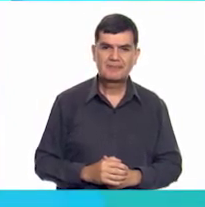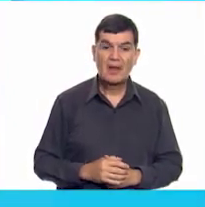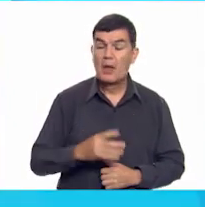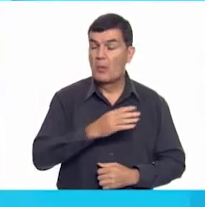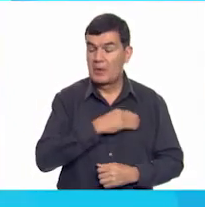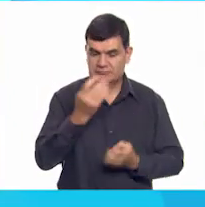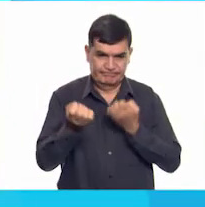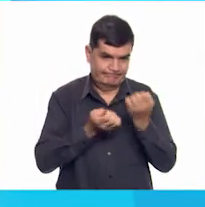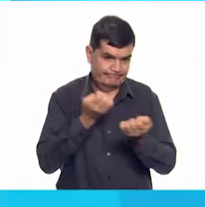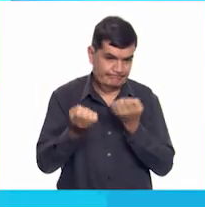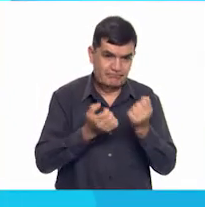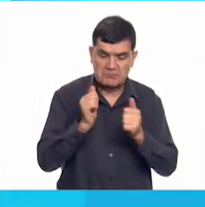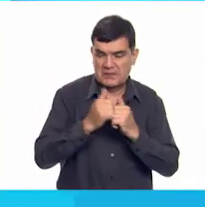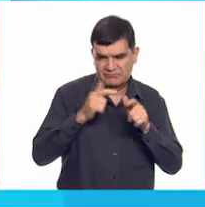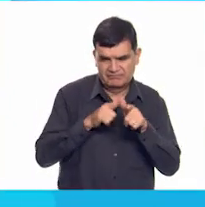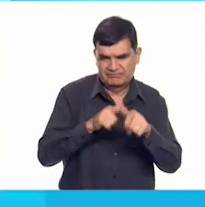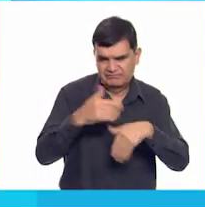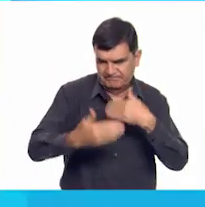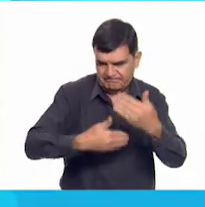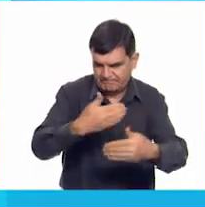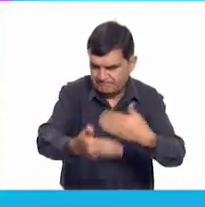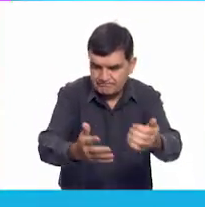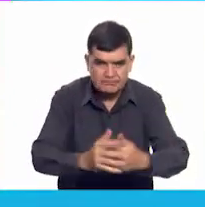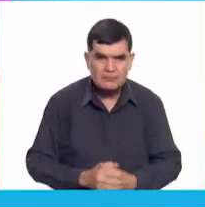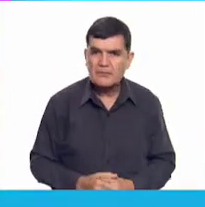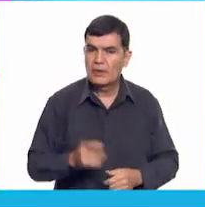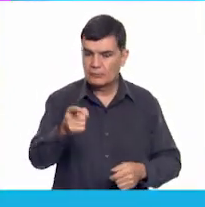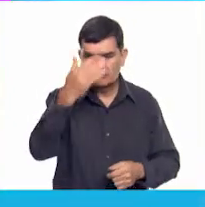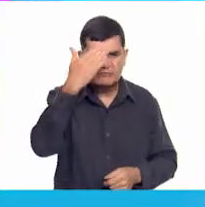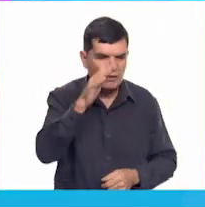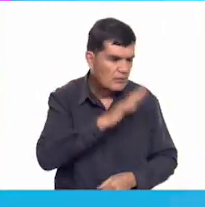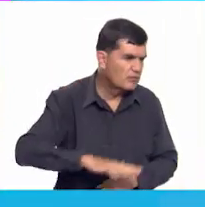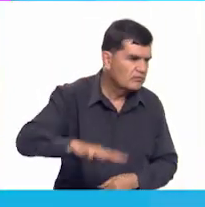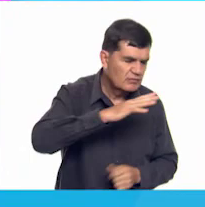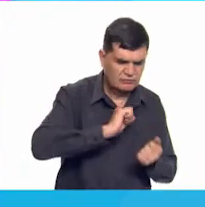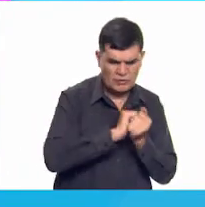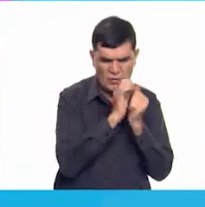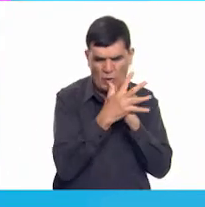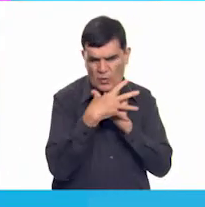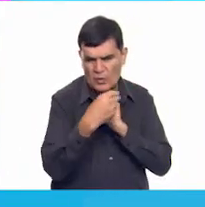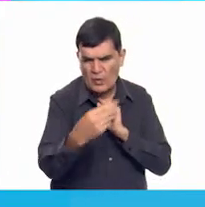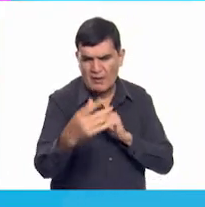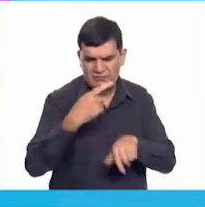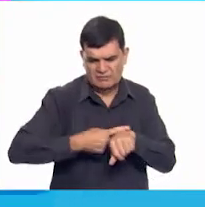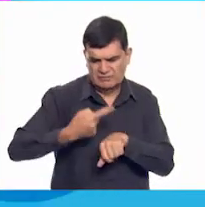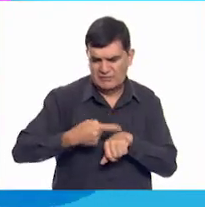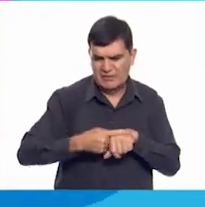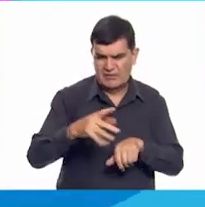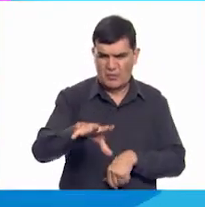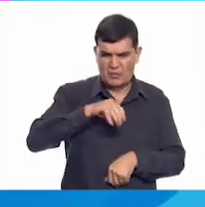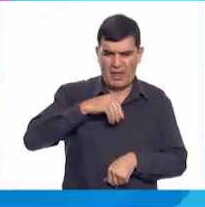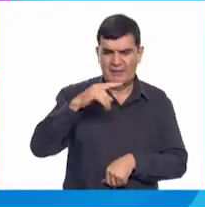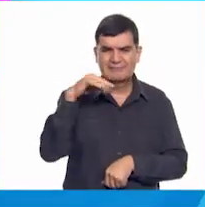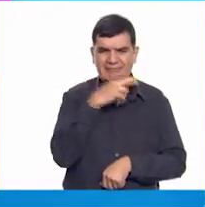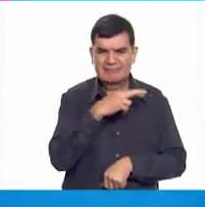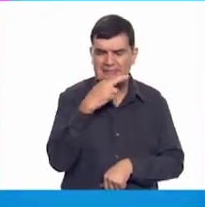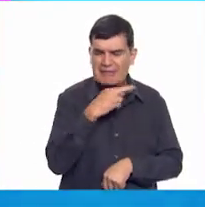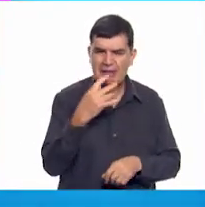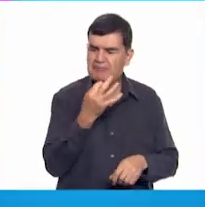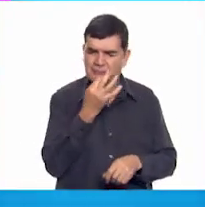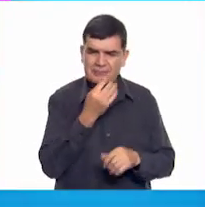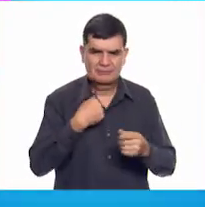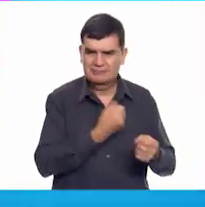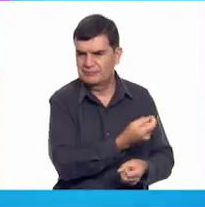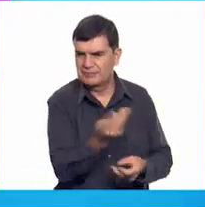Buenas prácticas para seguir adelante. Como todos sabemos, la COVID-19 es una enfermedad que se contagia muy fácilmente entre